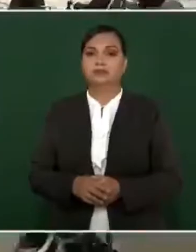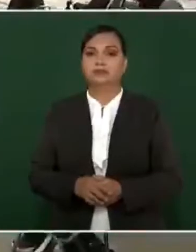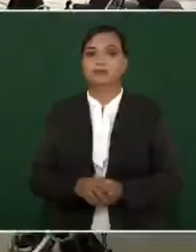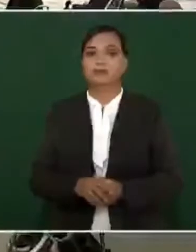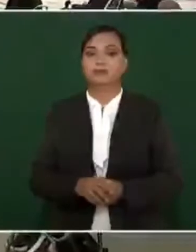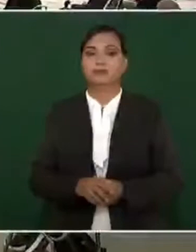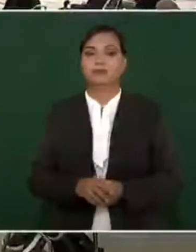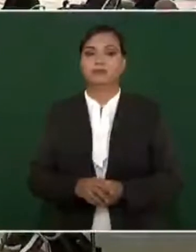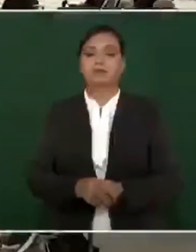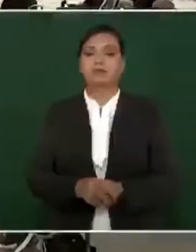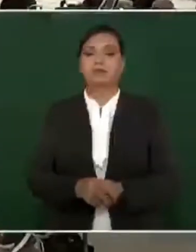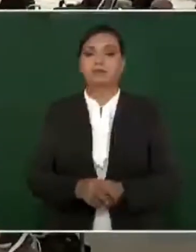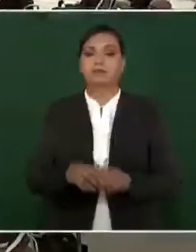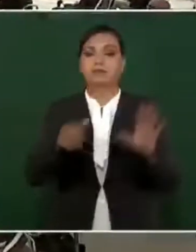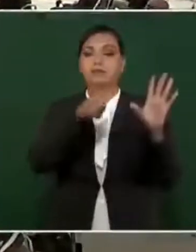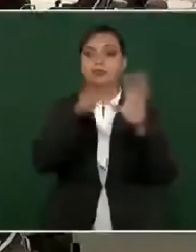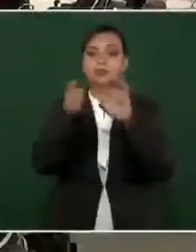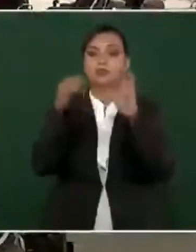Ya